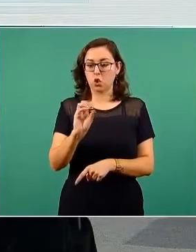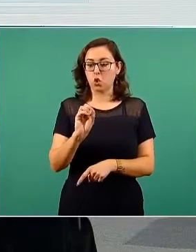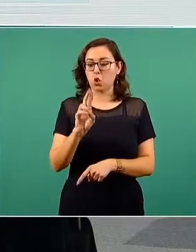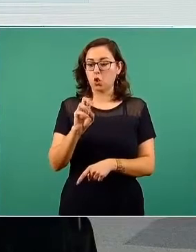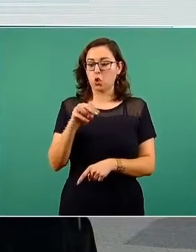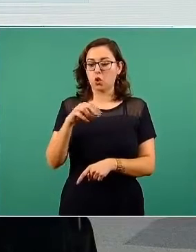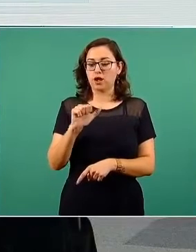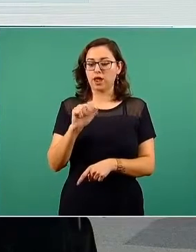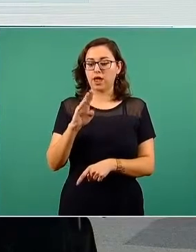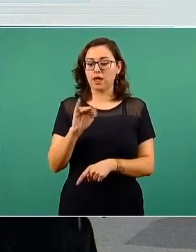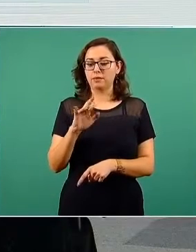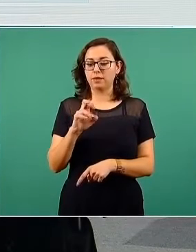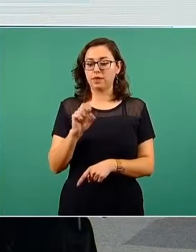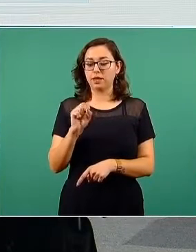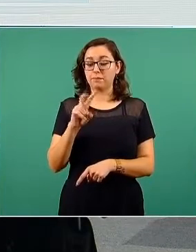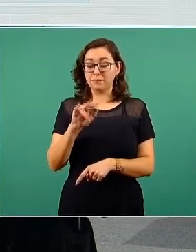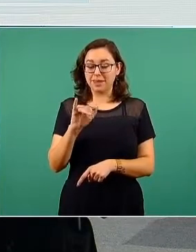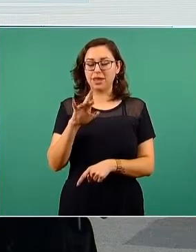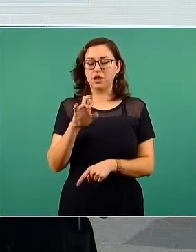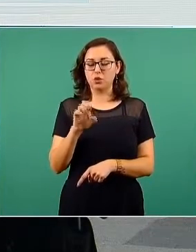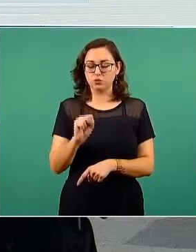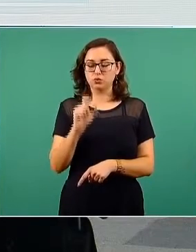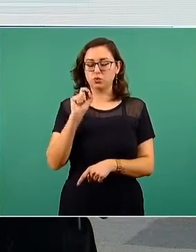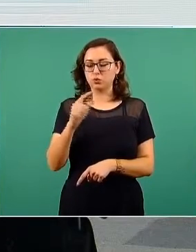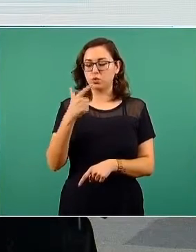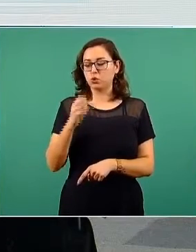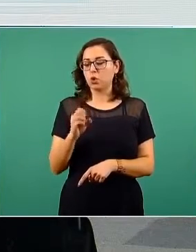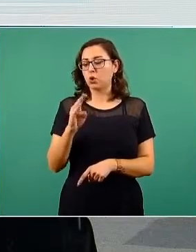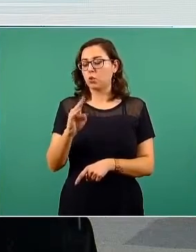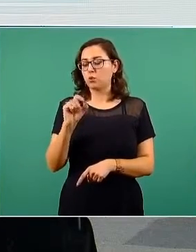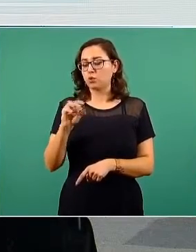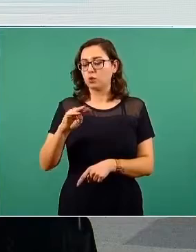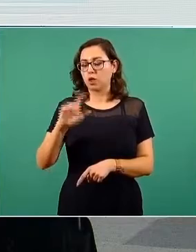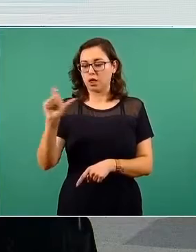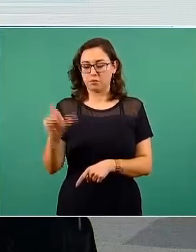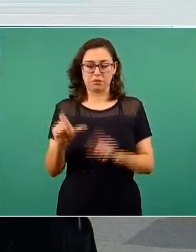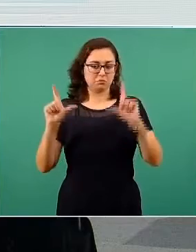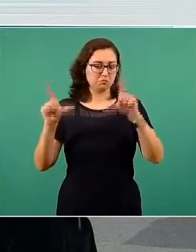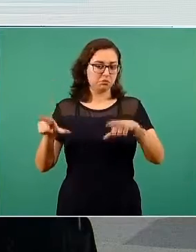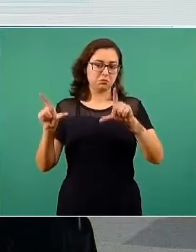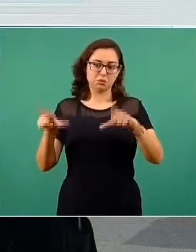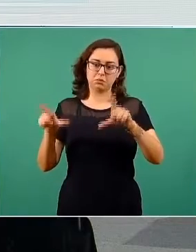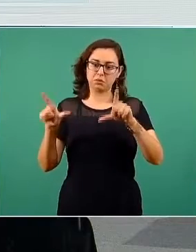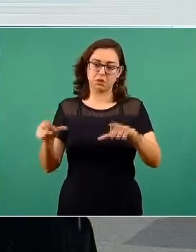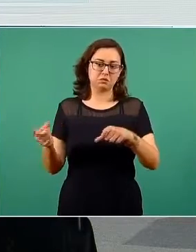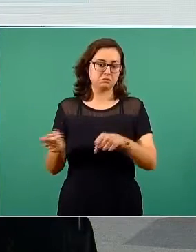coronavirus.gov.mx, como está toda la información que producimos y presentamos todas las semanas.